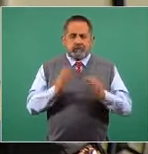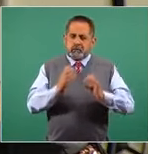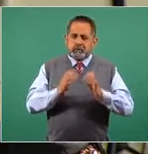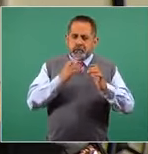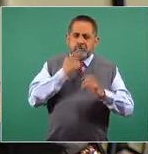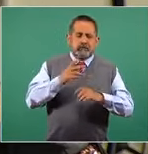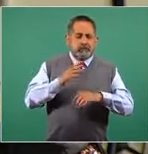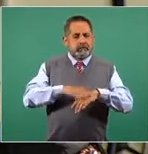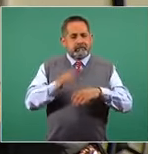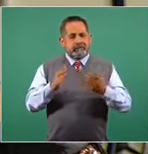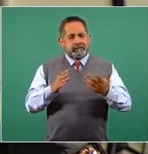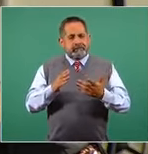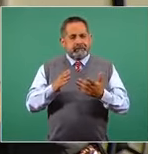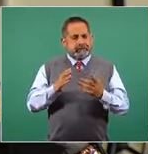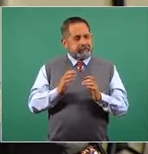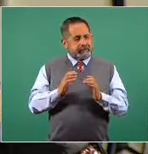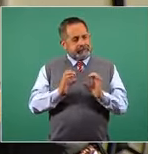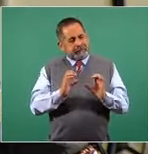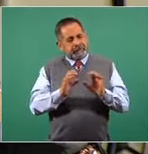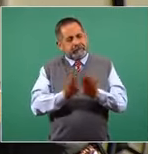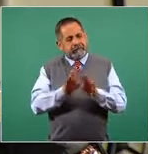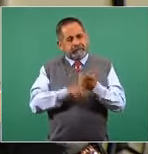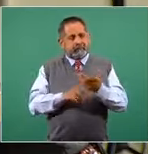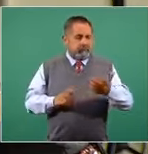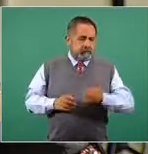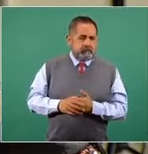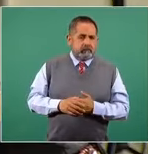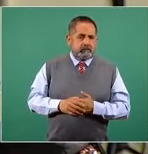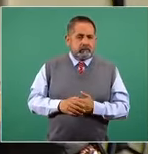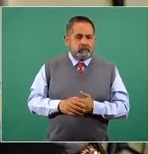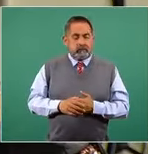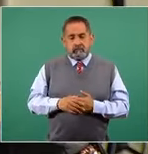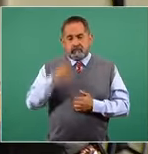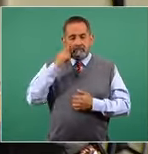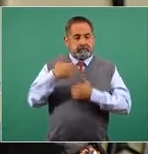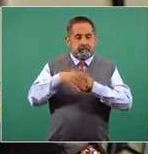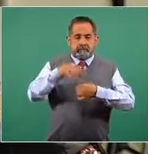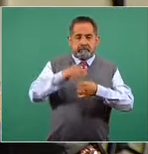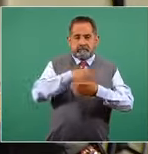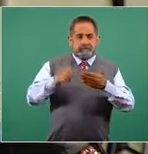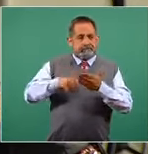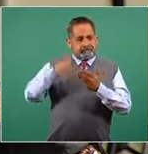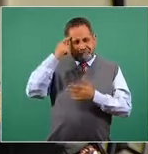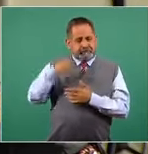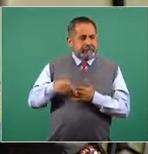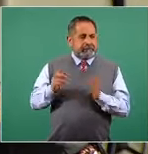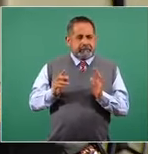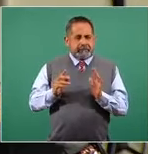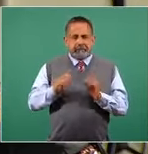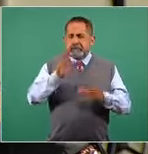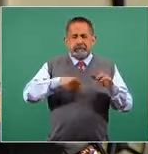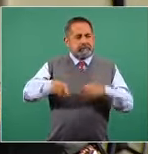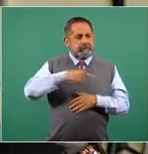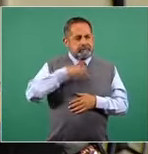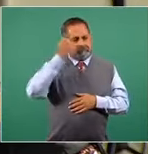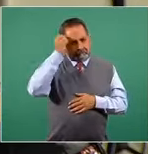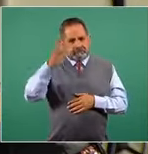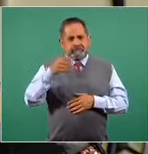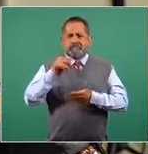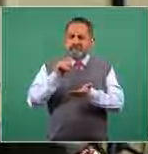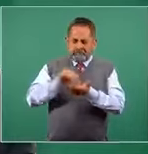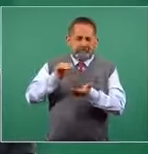cuidado, extremar precauciones? Reitero, en elecciones aquí a veces creo que se les está olvidando que